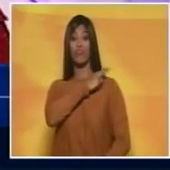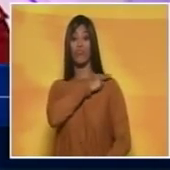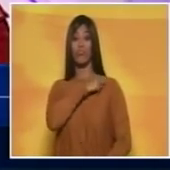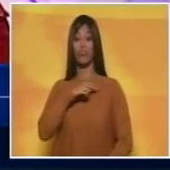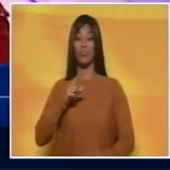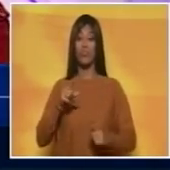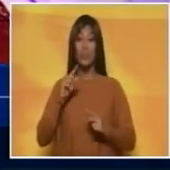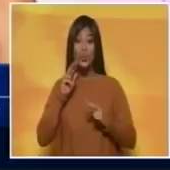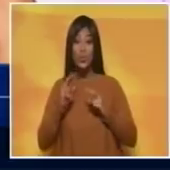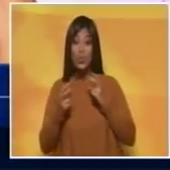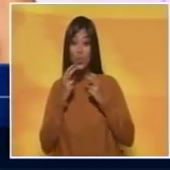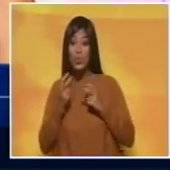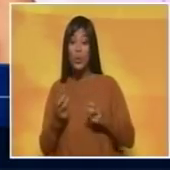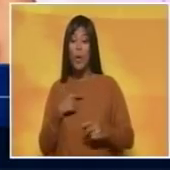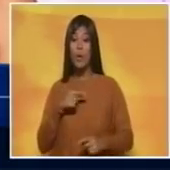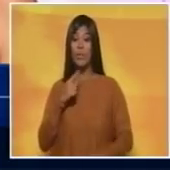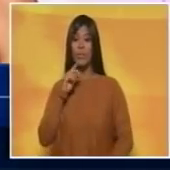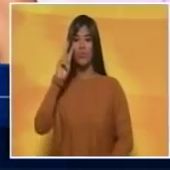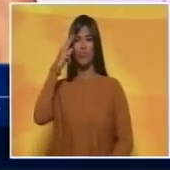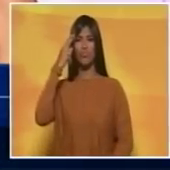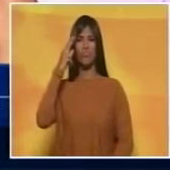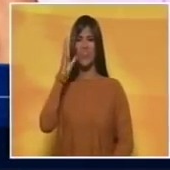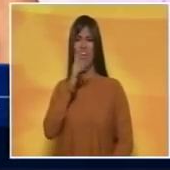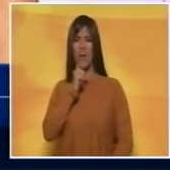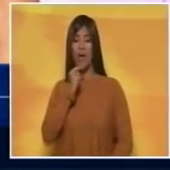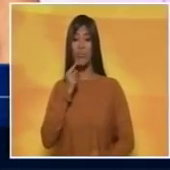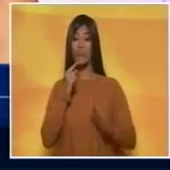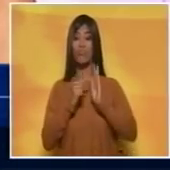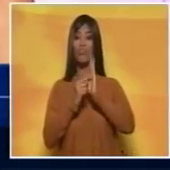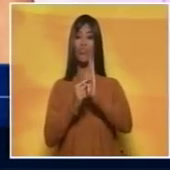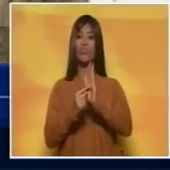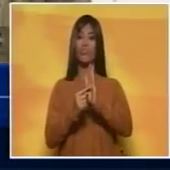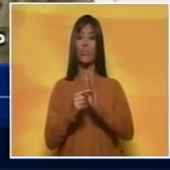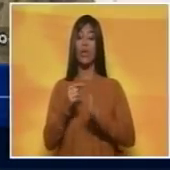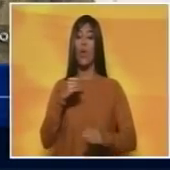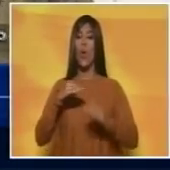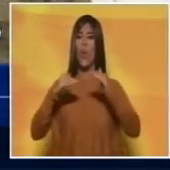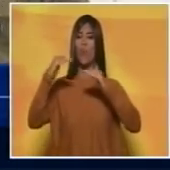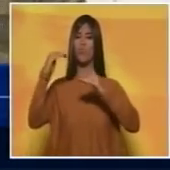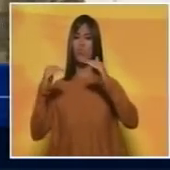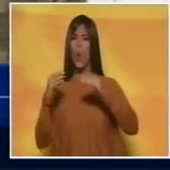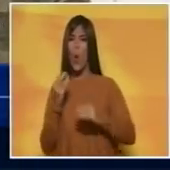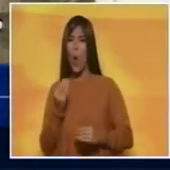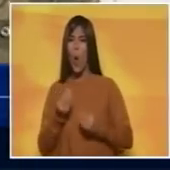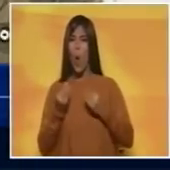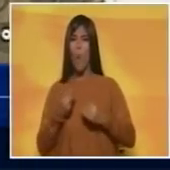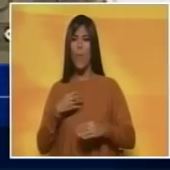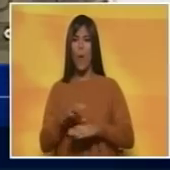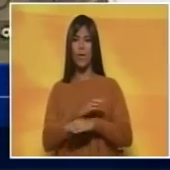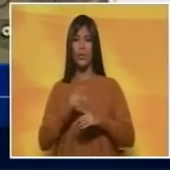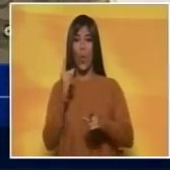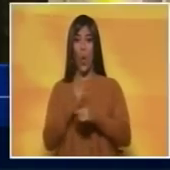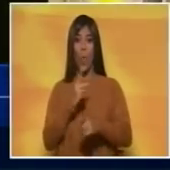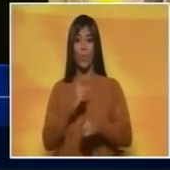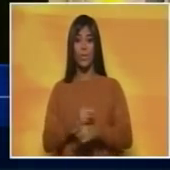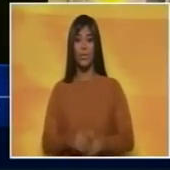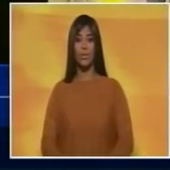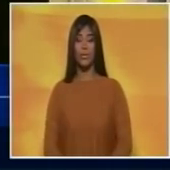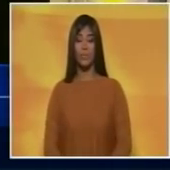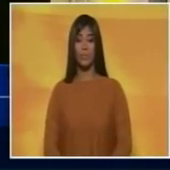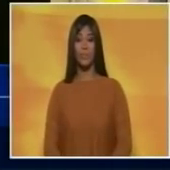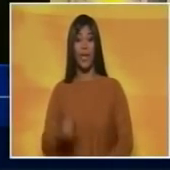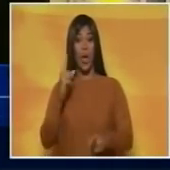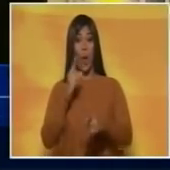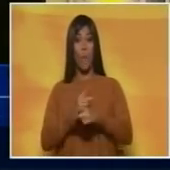esta segunda temporada no dudó ni un minuto en develarnos los altos y bajos de esta competencia. La